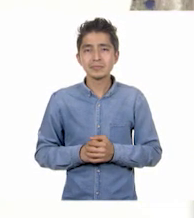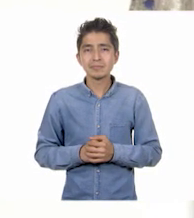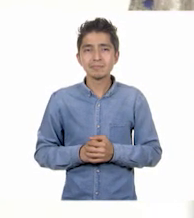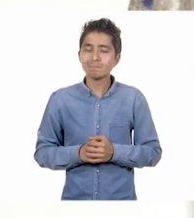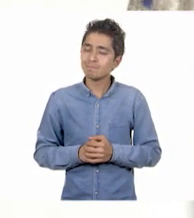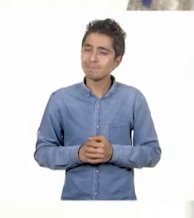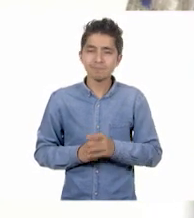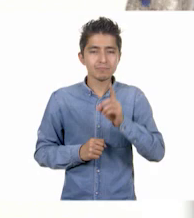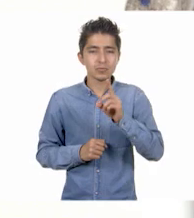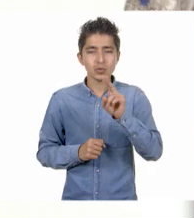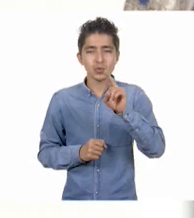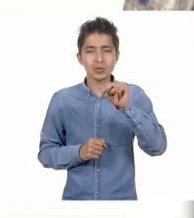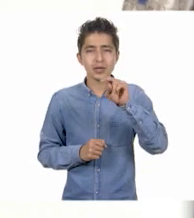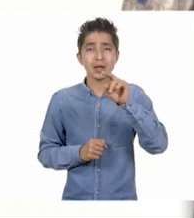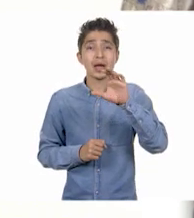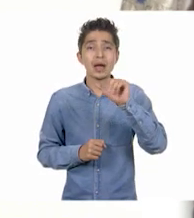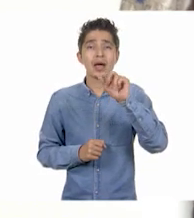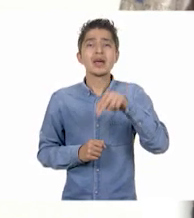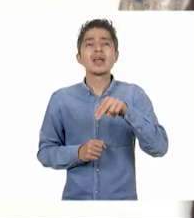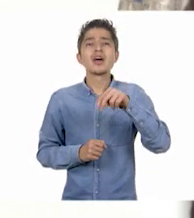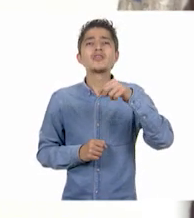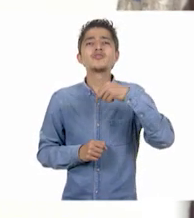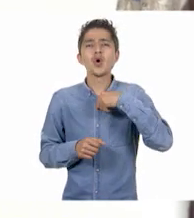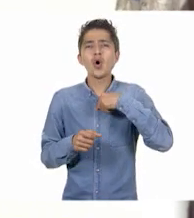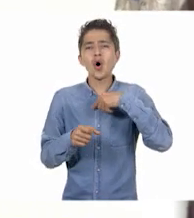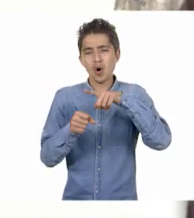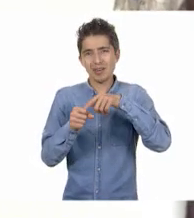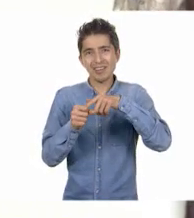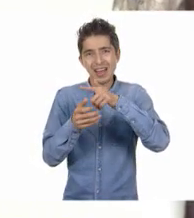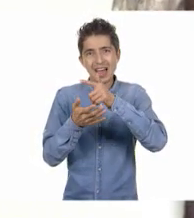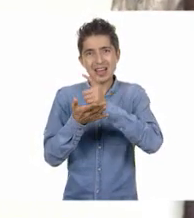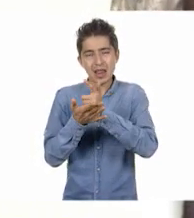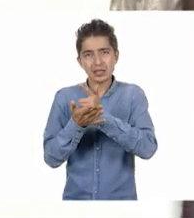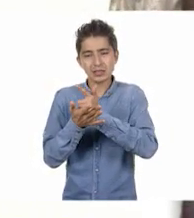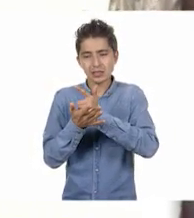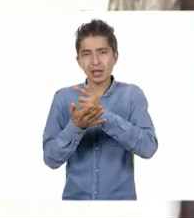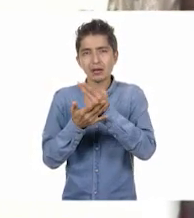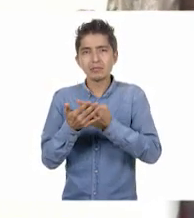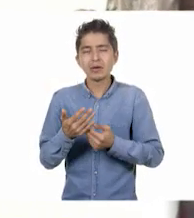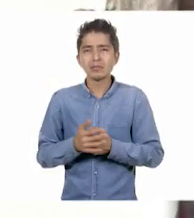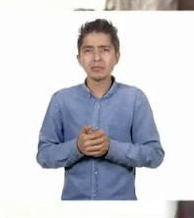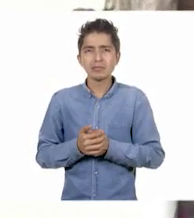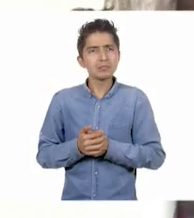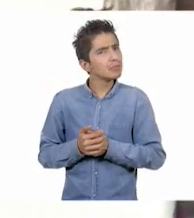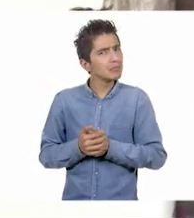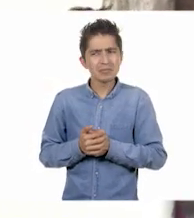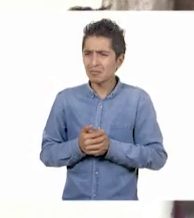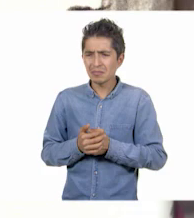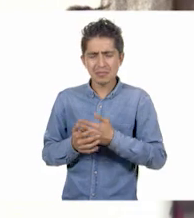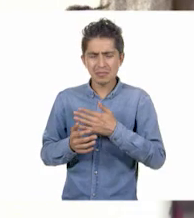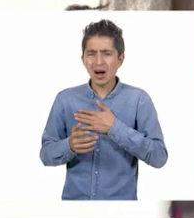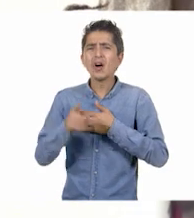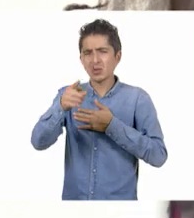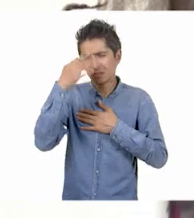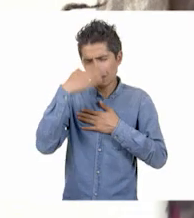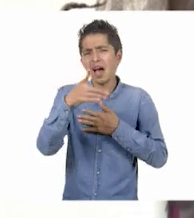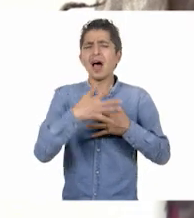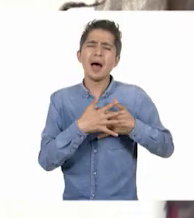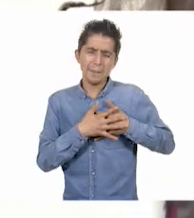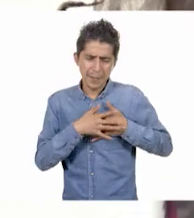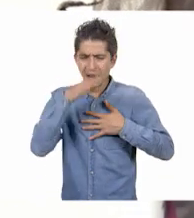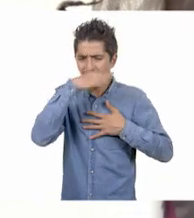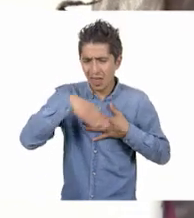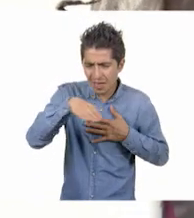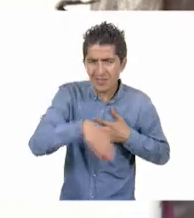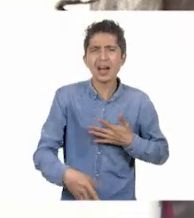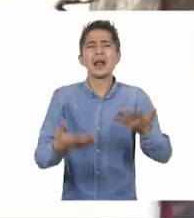beige. Duncan, soy crayón gris. Me estás matando. Sé que amas a los elefantes y que